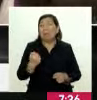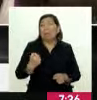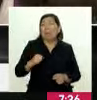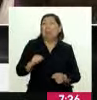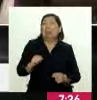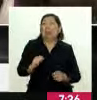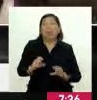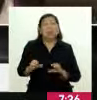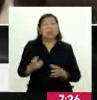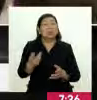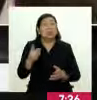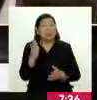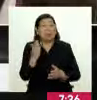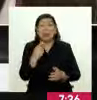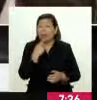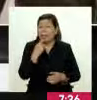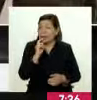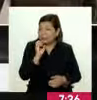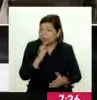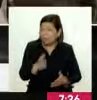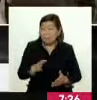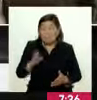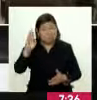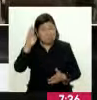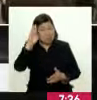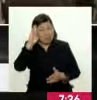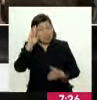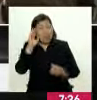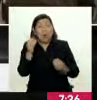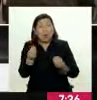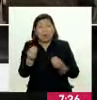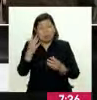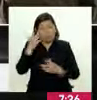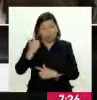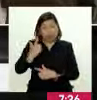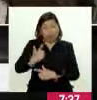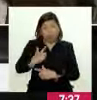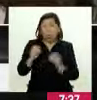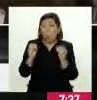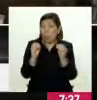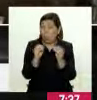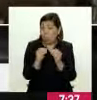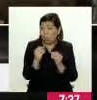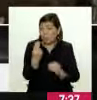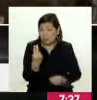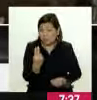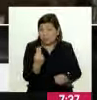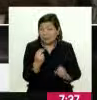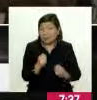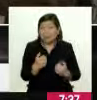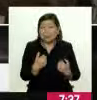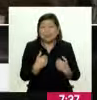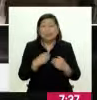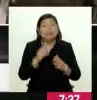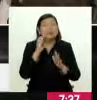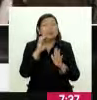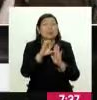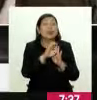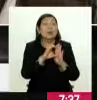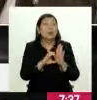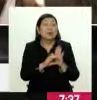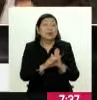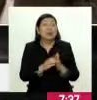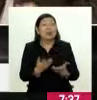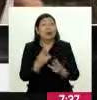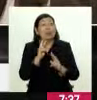en la orden, claro, en la orden dada. De policías y de militares. Que son exclusivamente policías y militares y que corresponde constitucionalmente que lo ve el